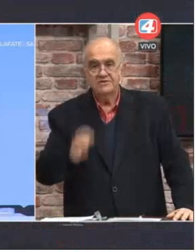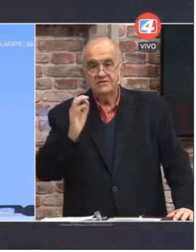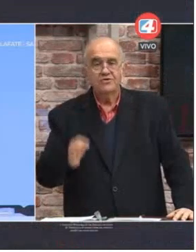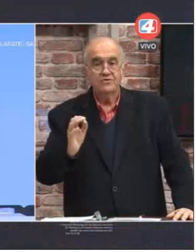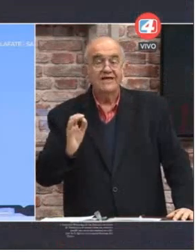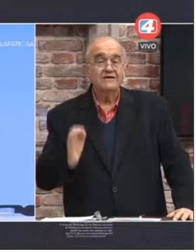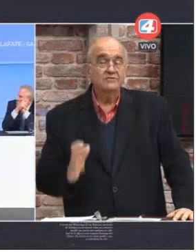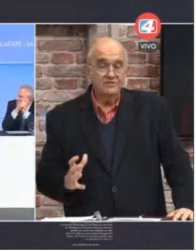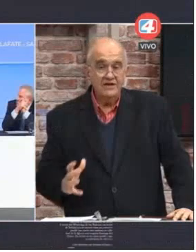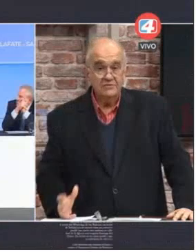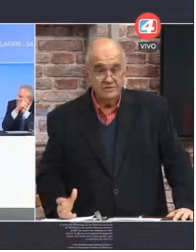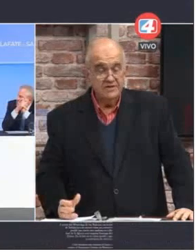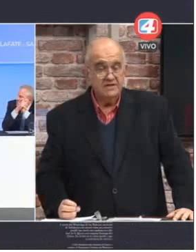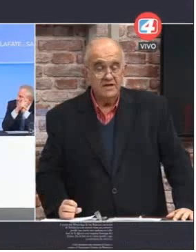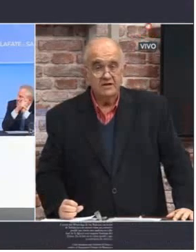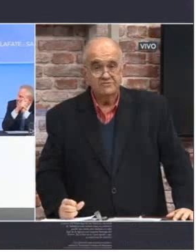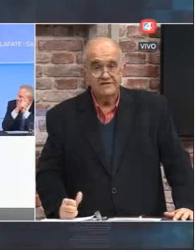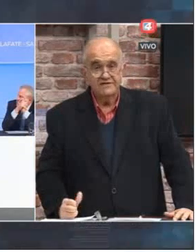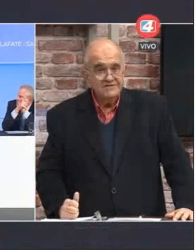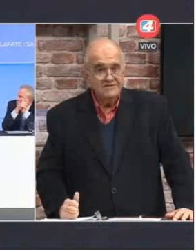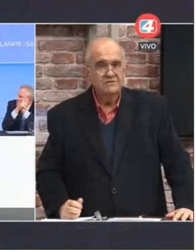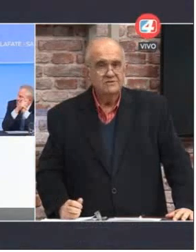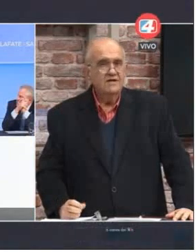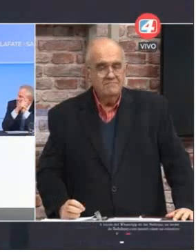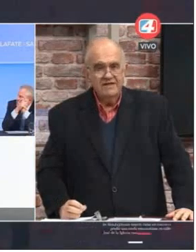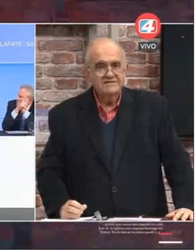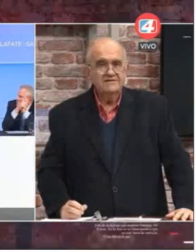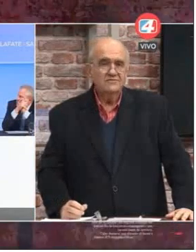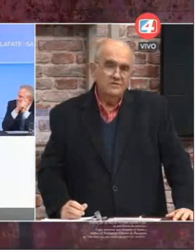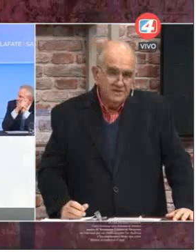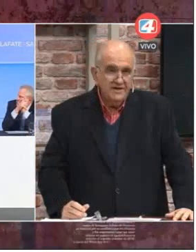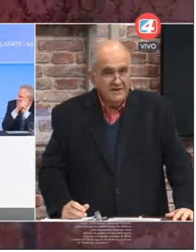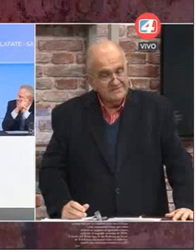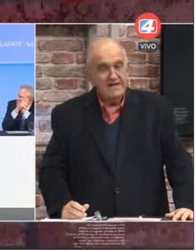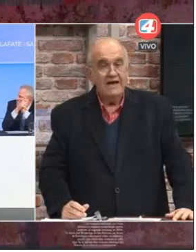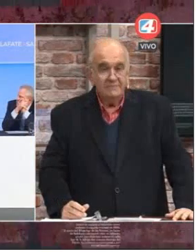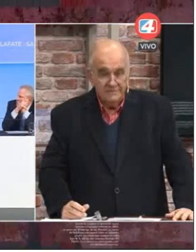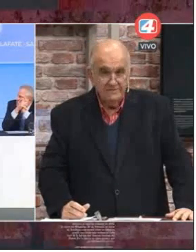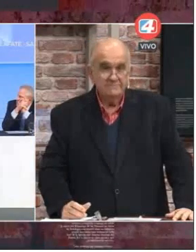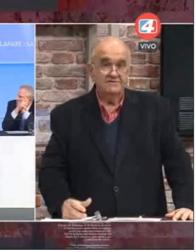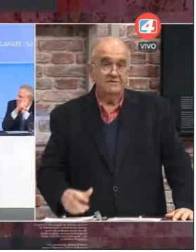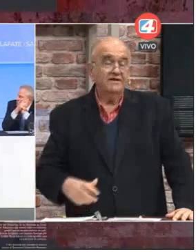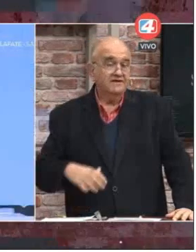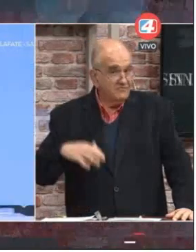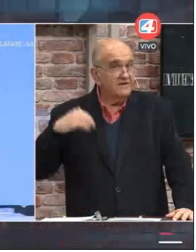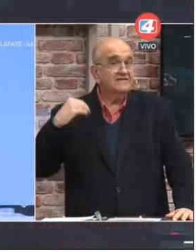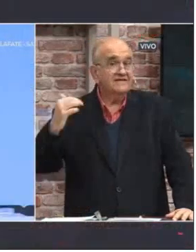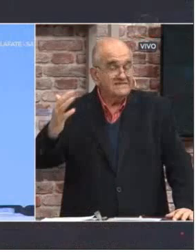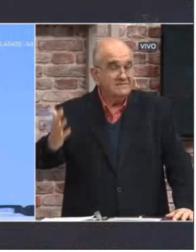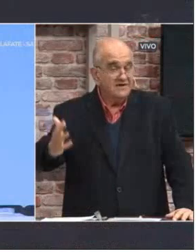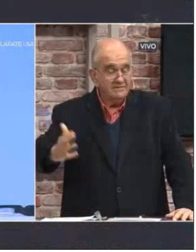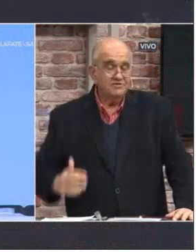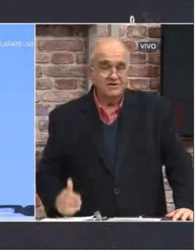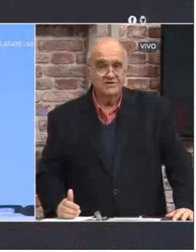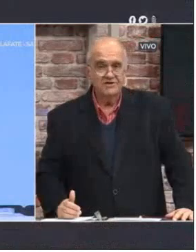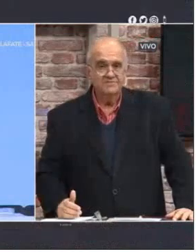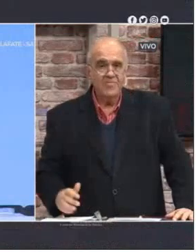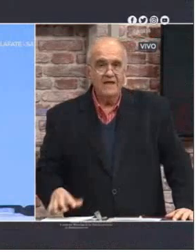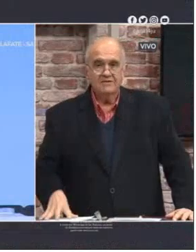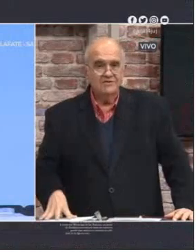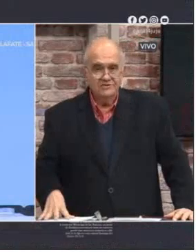acción y todo lo que ha encontrado en esta causa y eso van a ser nueve días hábiles se van a transformar en tres semanas posteriores